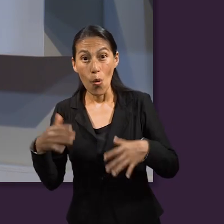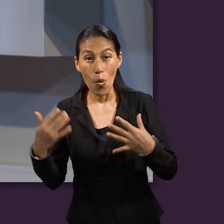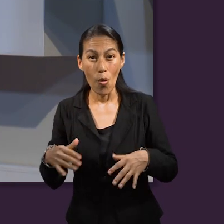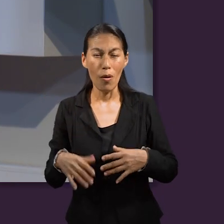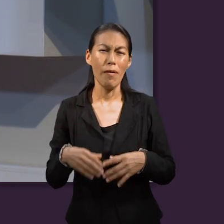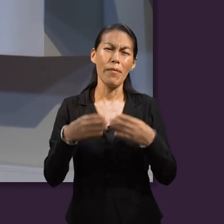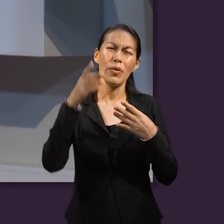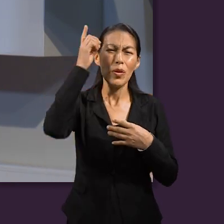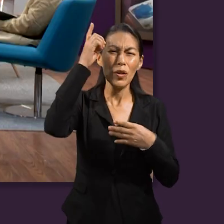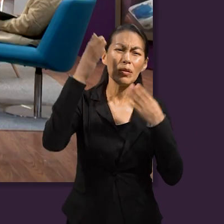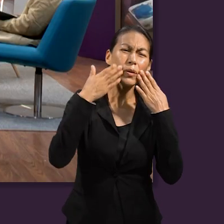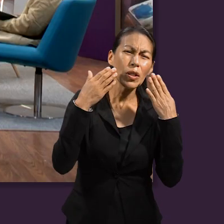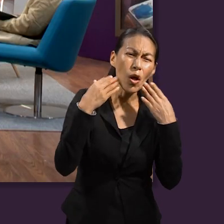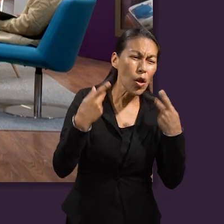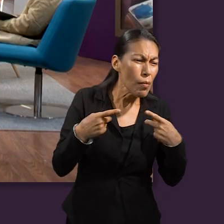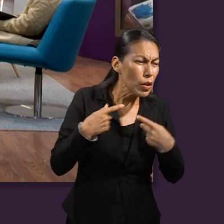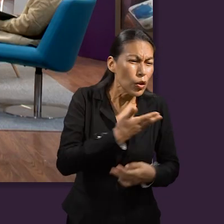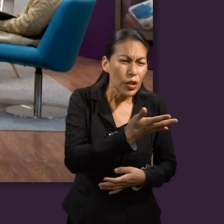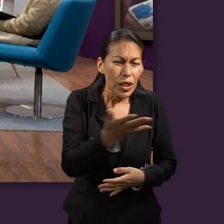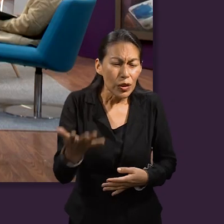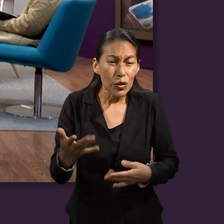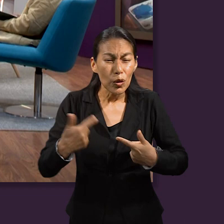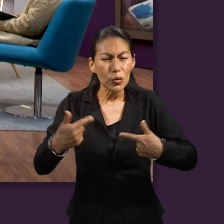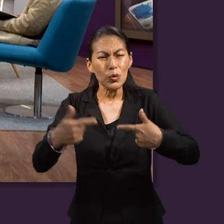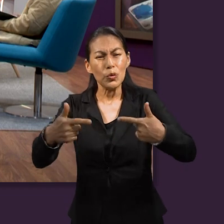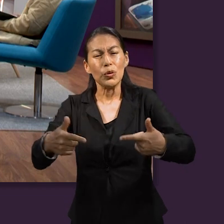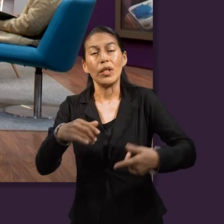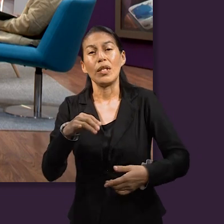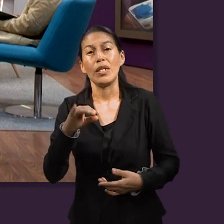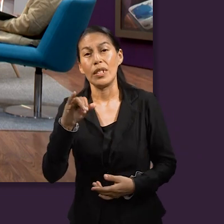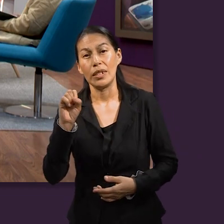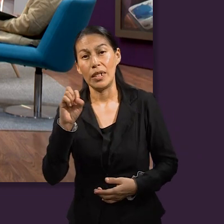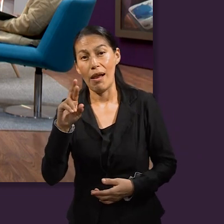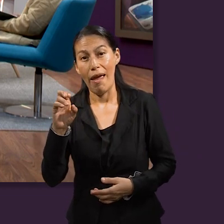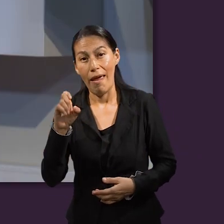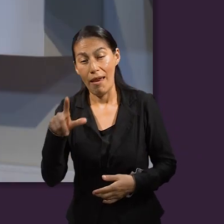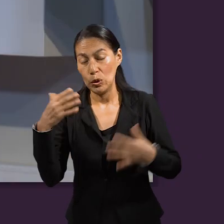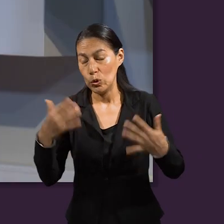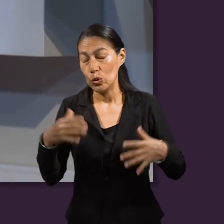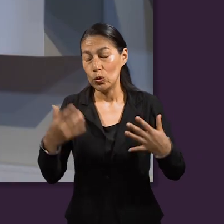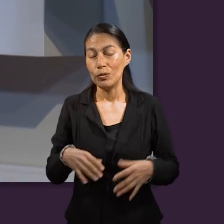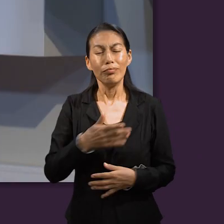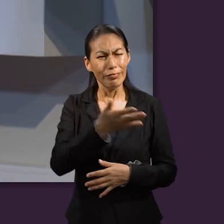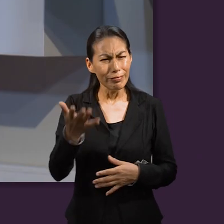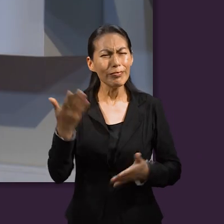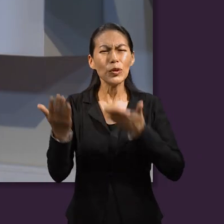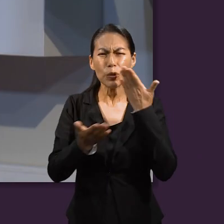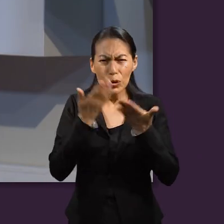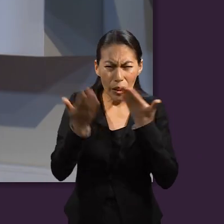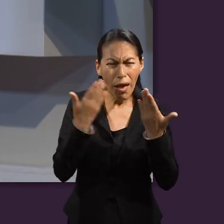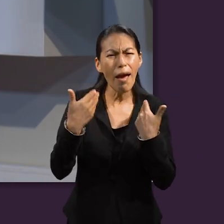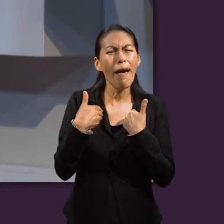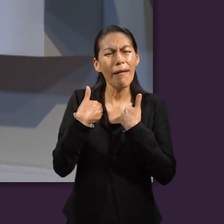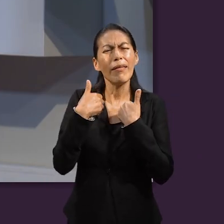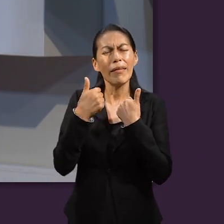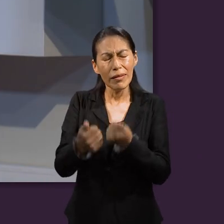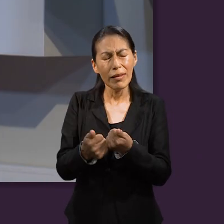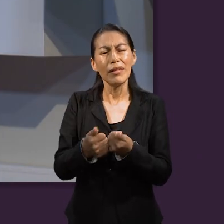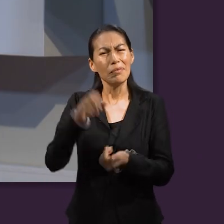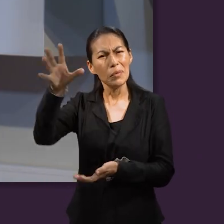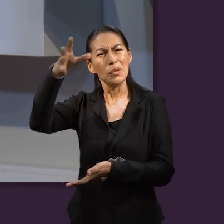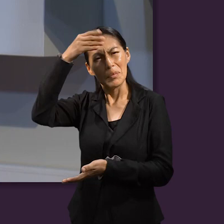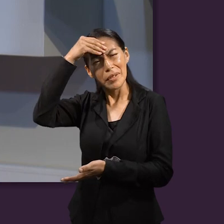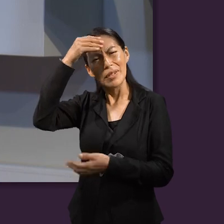muestra de misericordia que dios tuvo con el pueblo de israel y es el tema que en cuestión que vamos a tratar de entender y de